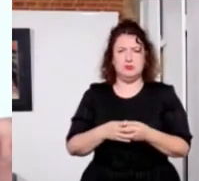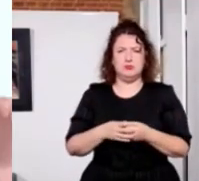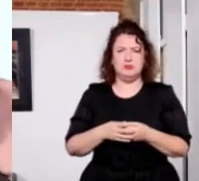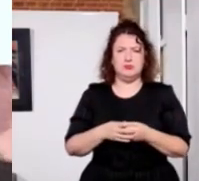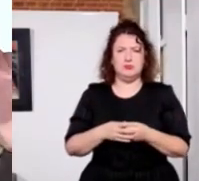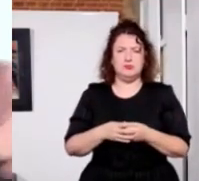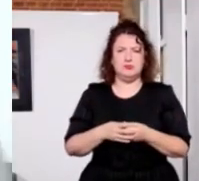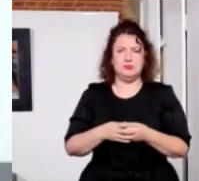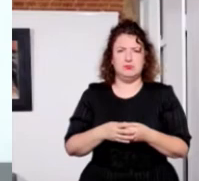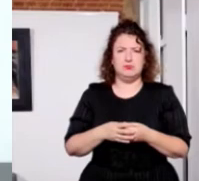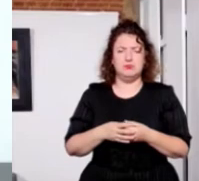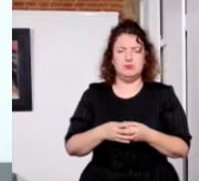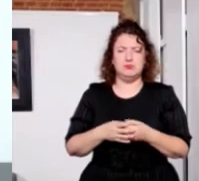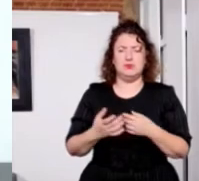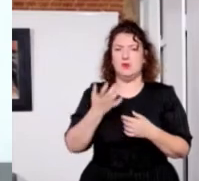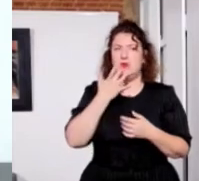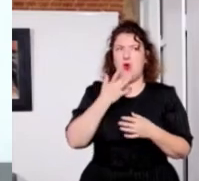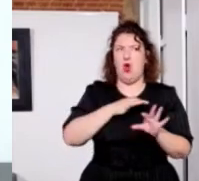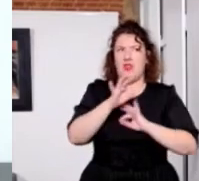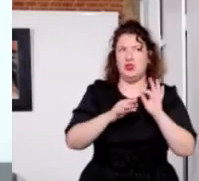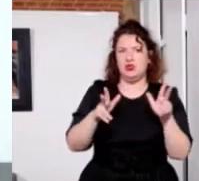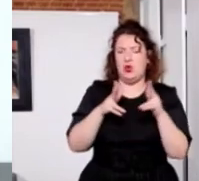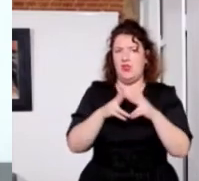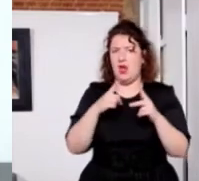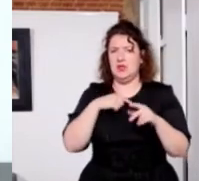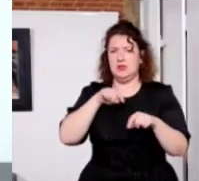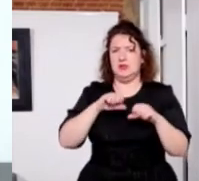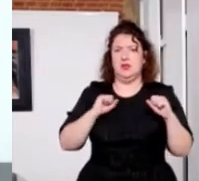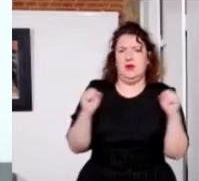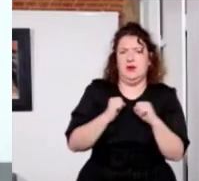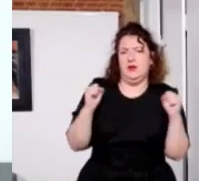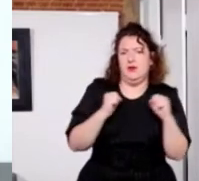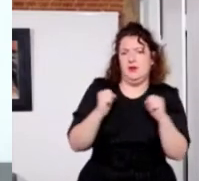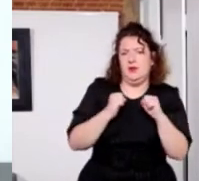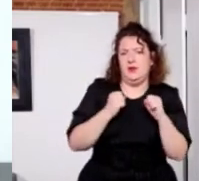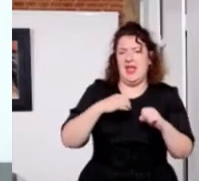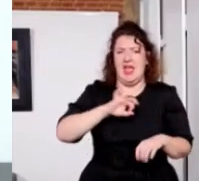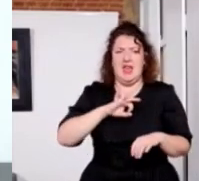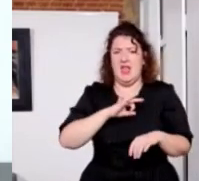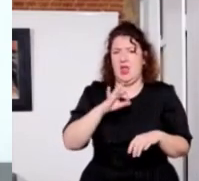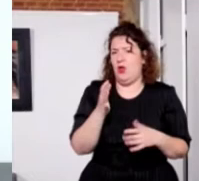Y entras en organizaciones sociales que pasan más frío que en Siberia en el mes de enero.